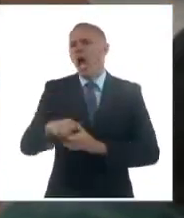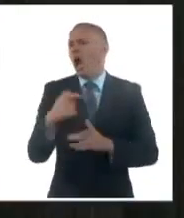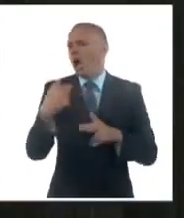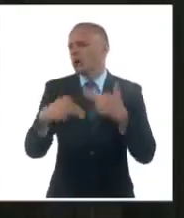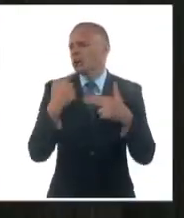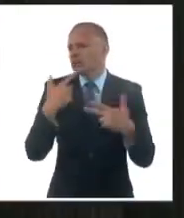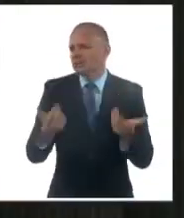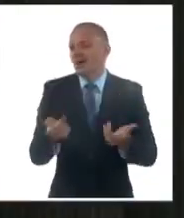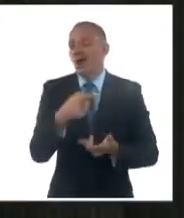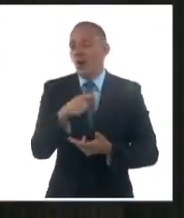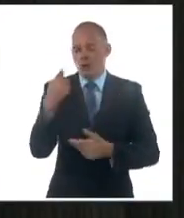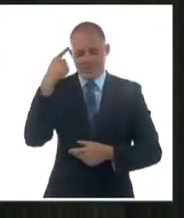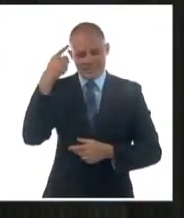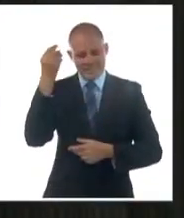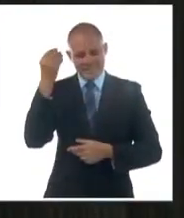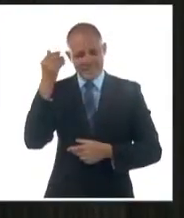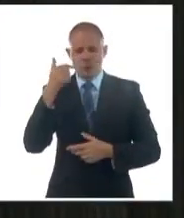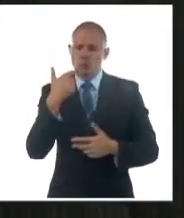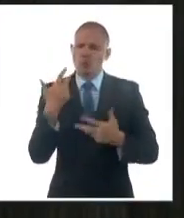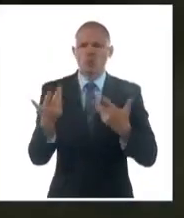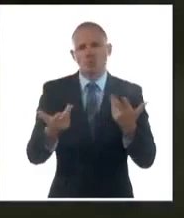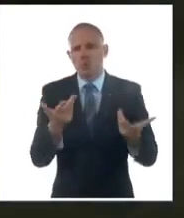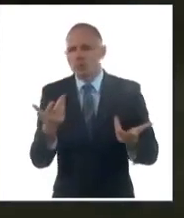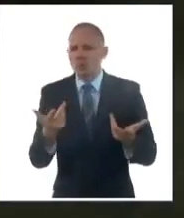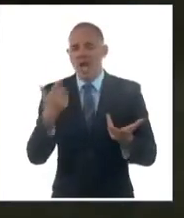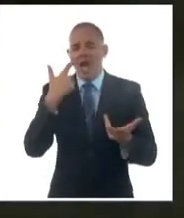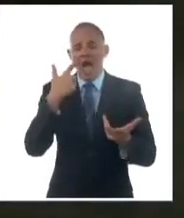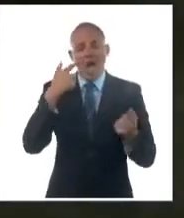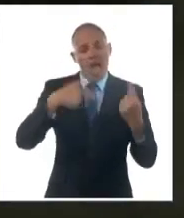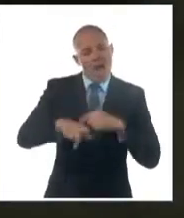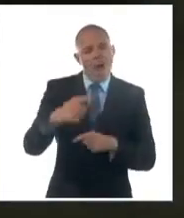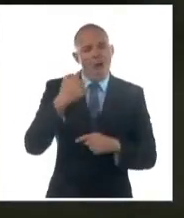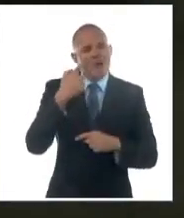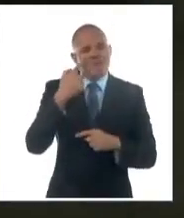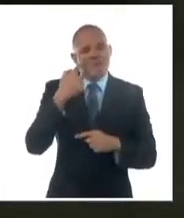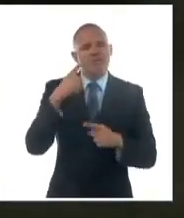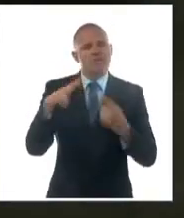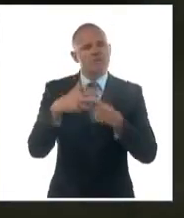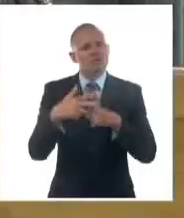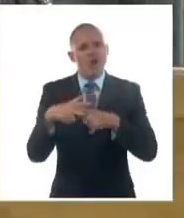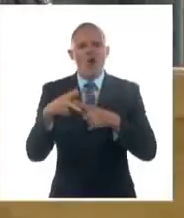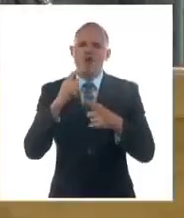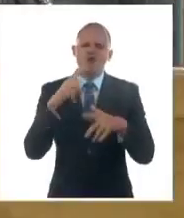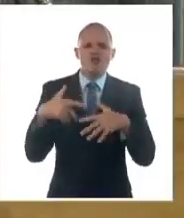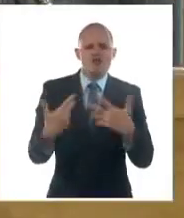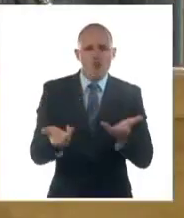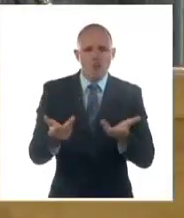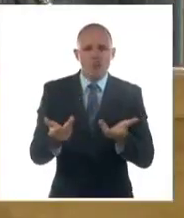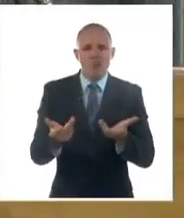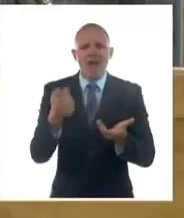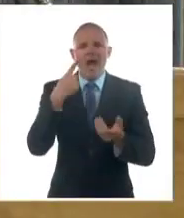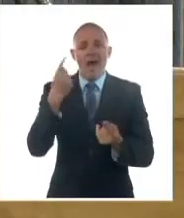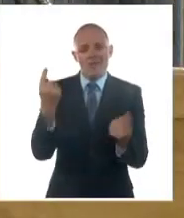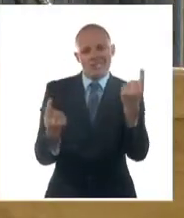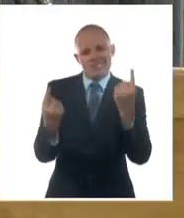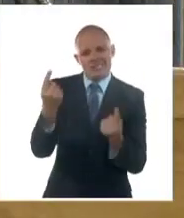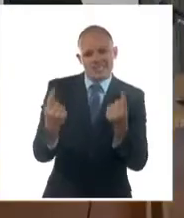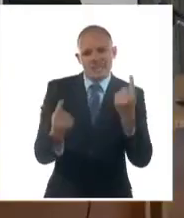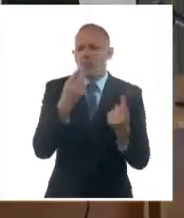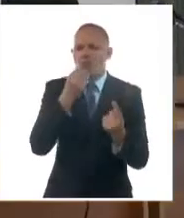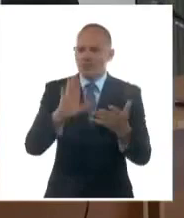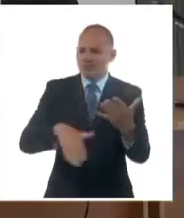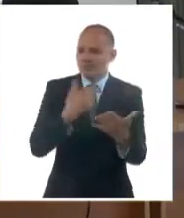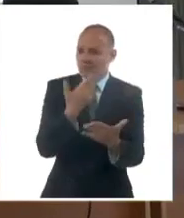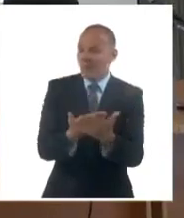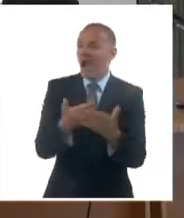de pensamiento colectivo para buscar soluciones o alternativas en el enfrentamiento a las complejas situaciones que